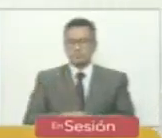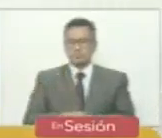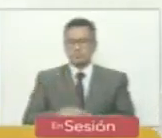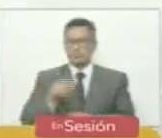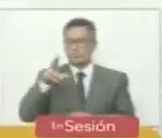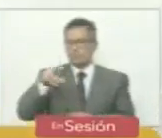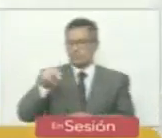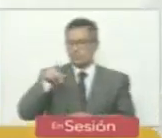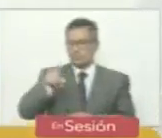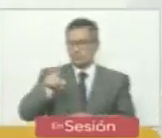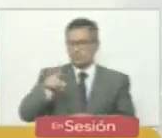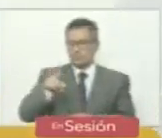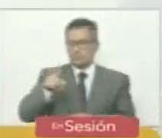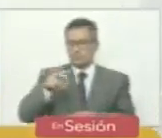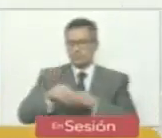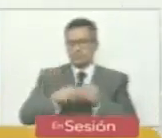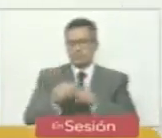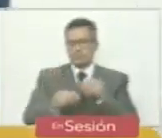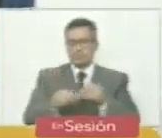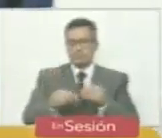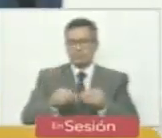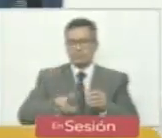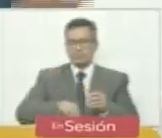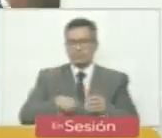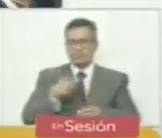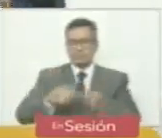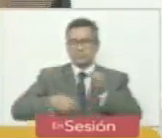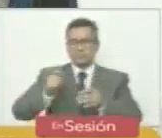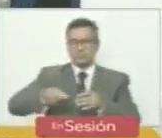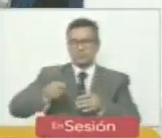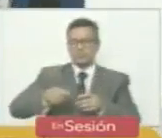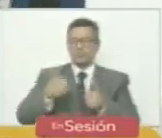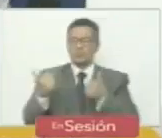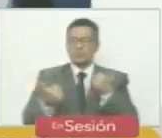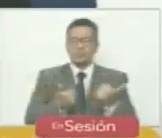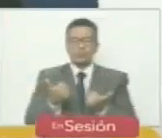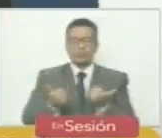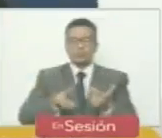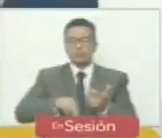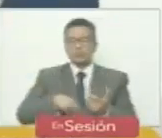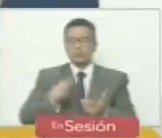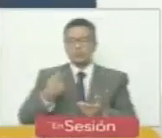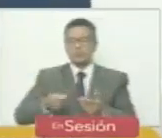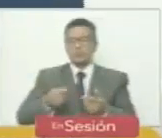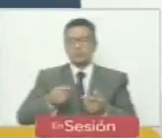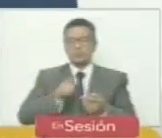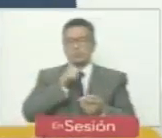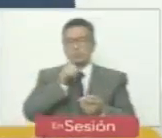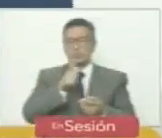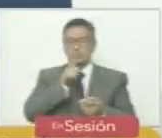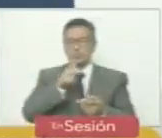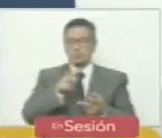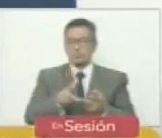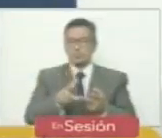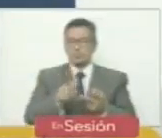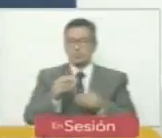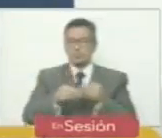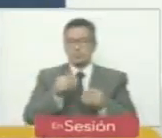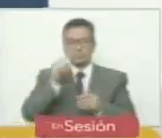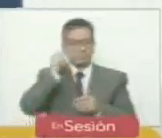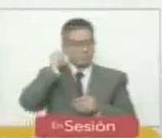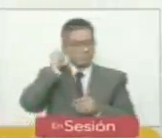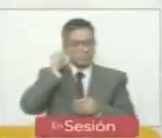que es que eso es un caso que le corresponde al Poder Judicial. ¿Cuál Poder Judicial? Esa podredumbre. Esa